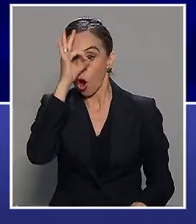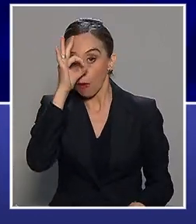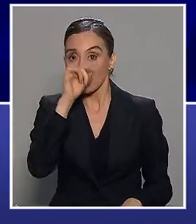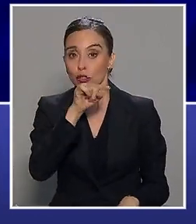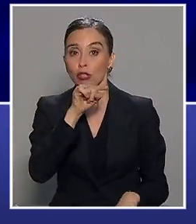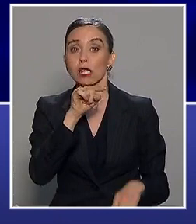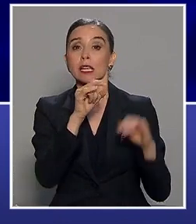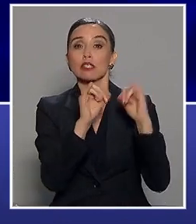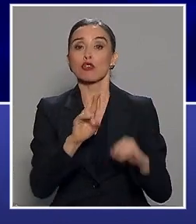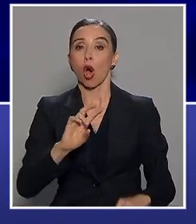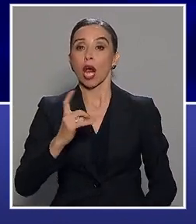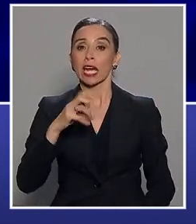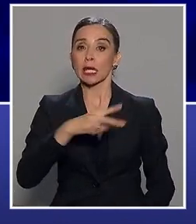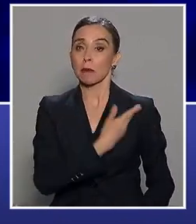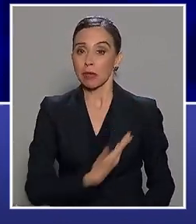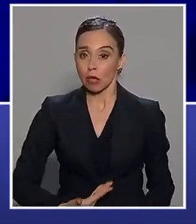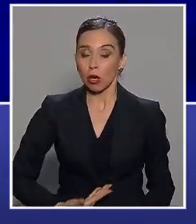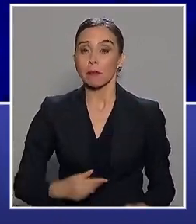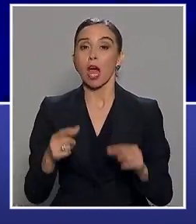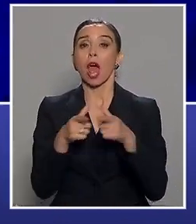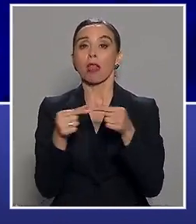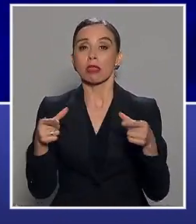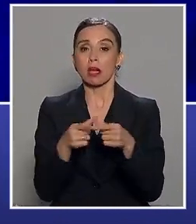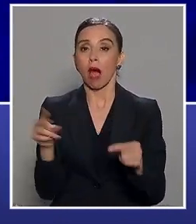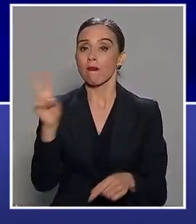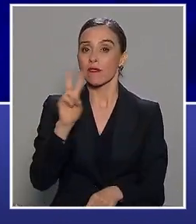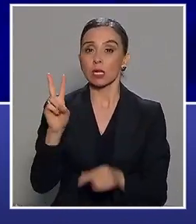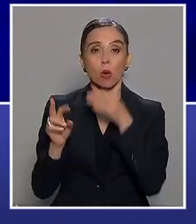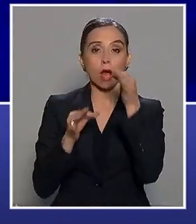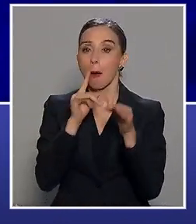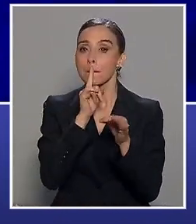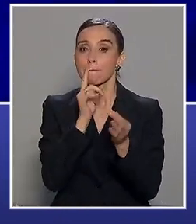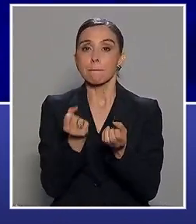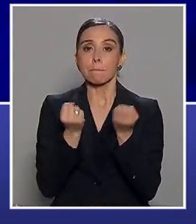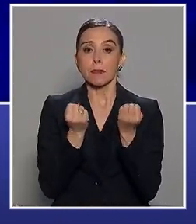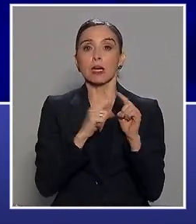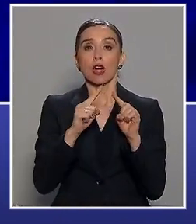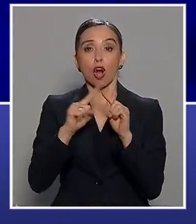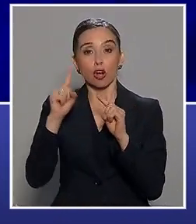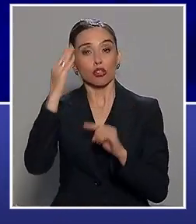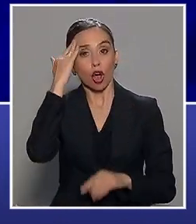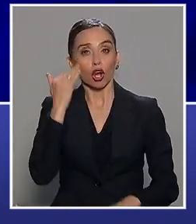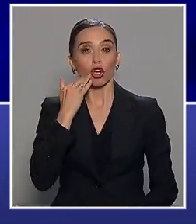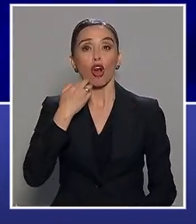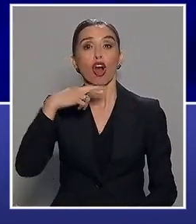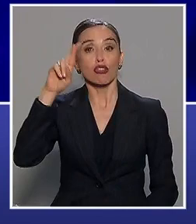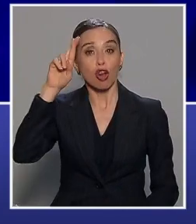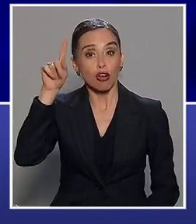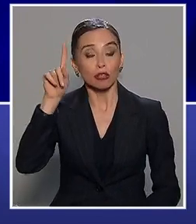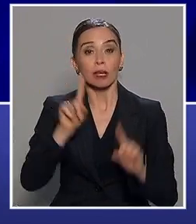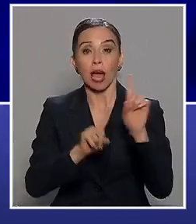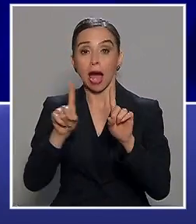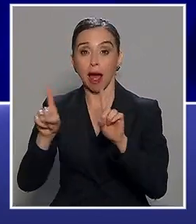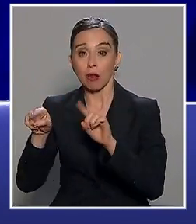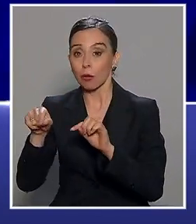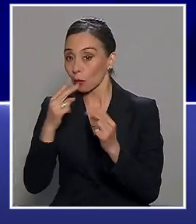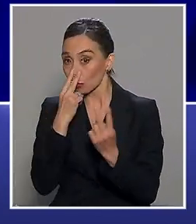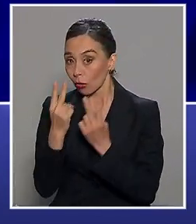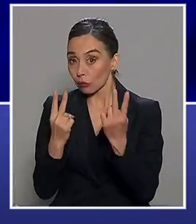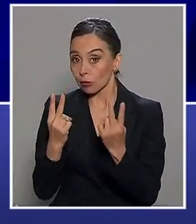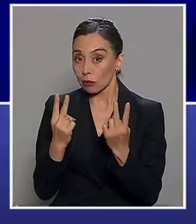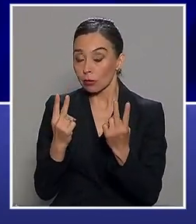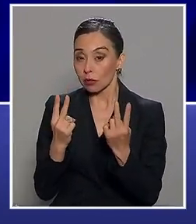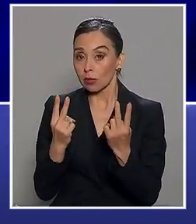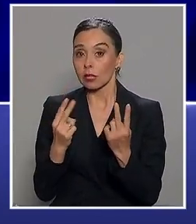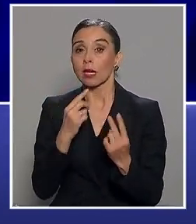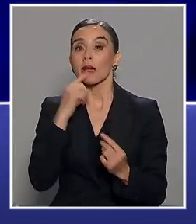comunicar a agua como venezuela como tantos otros como corea del norte que algunos de los que estamos aquí les